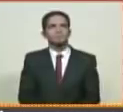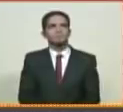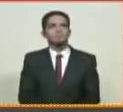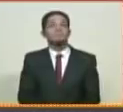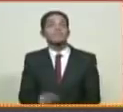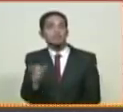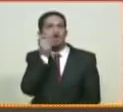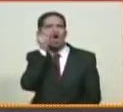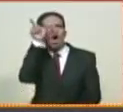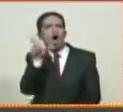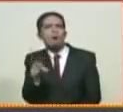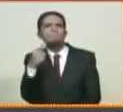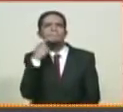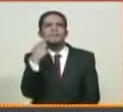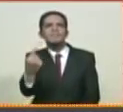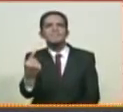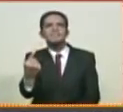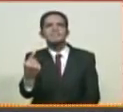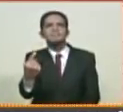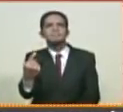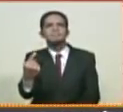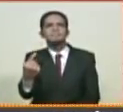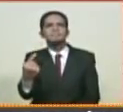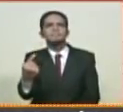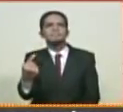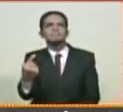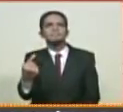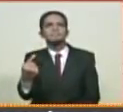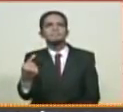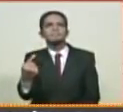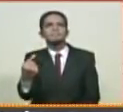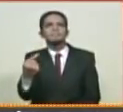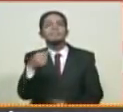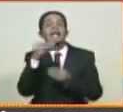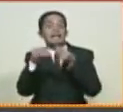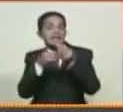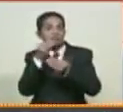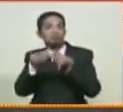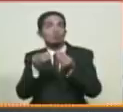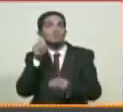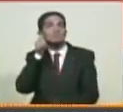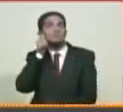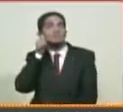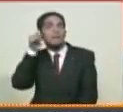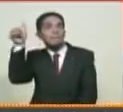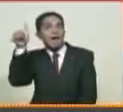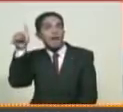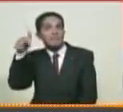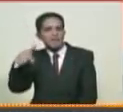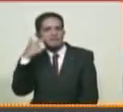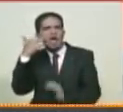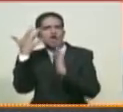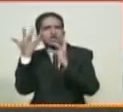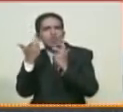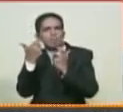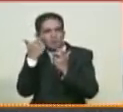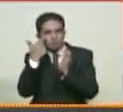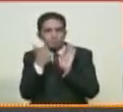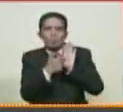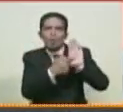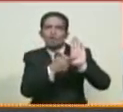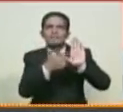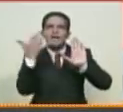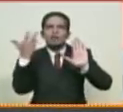Ese señor dijo que realizó una llamada telefónica a un número y dimos el número telefónico,